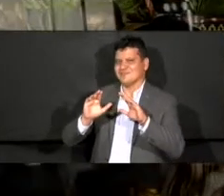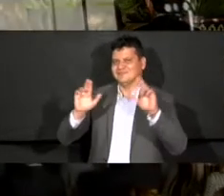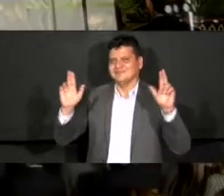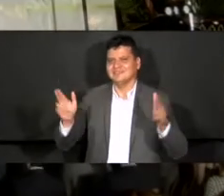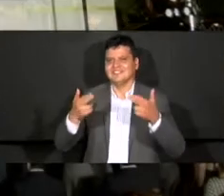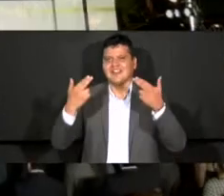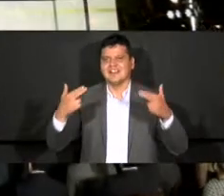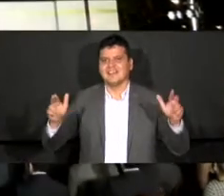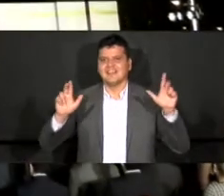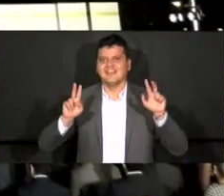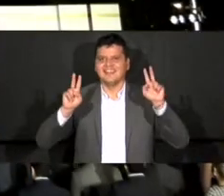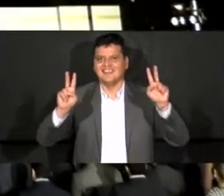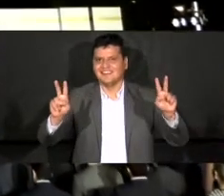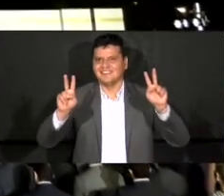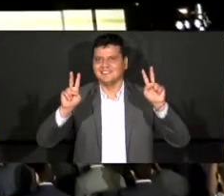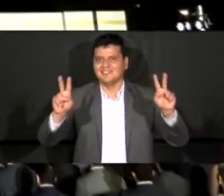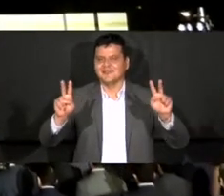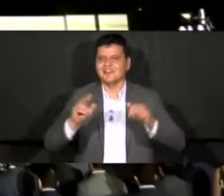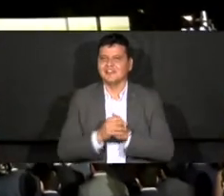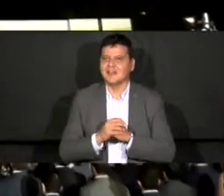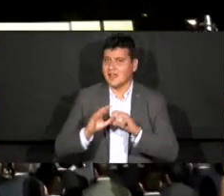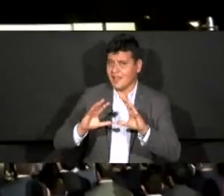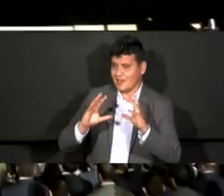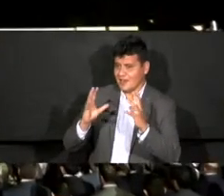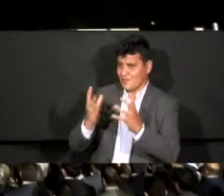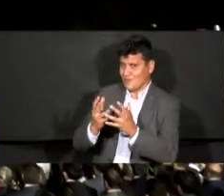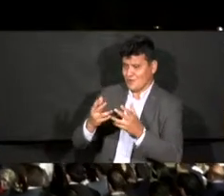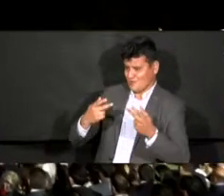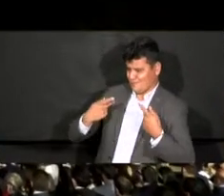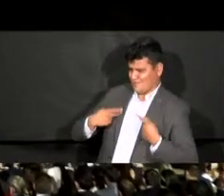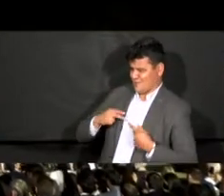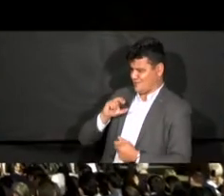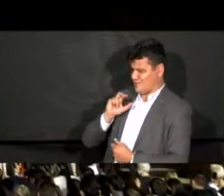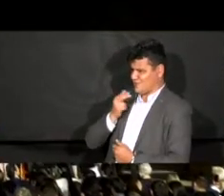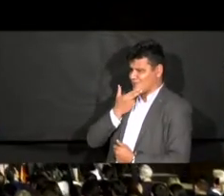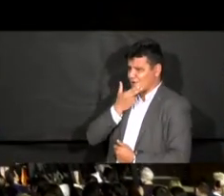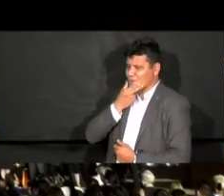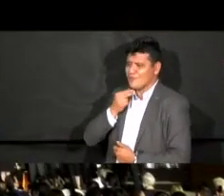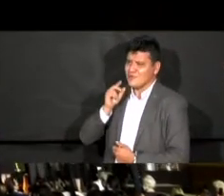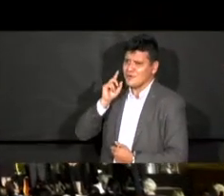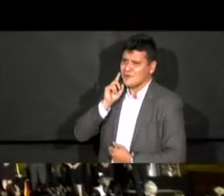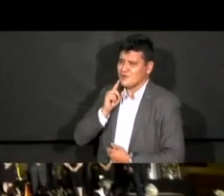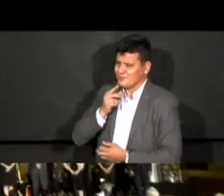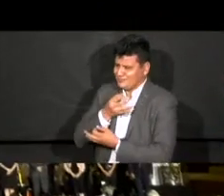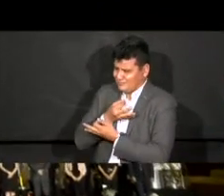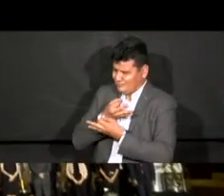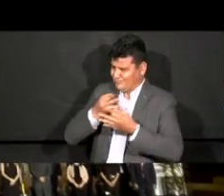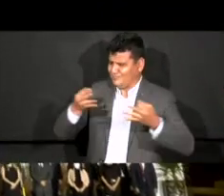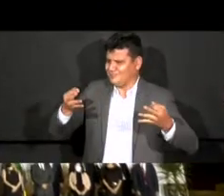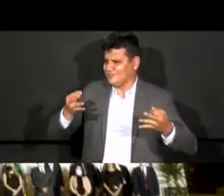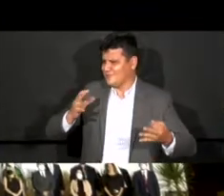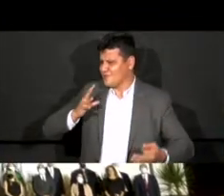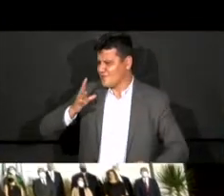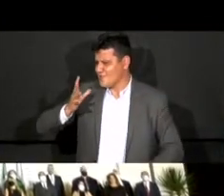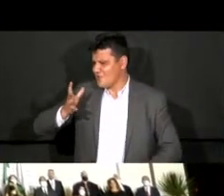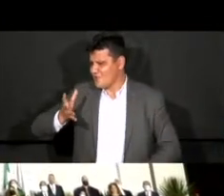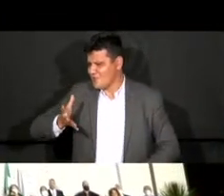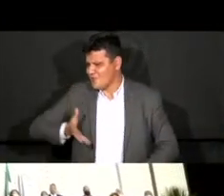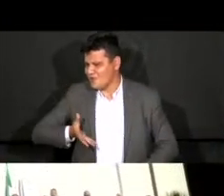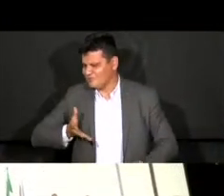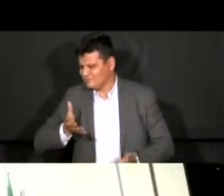triunfal. Por el mundo tus hijos proclaman orgullosos su honor